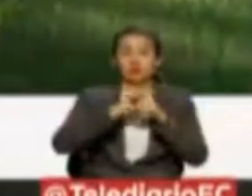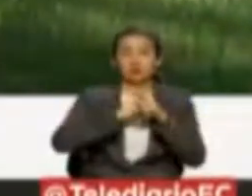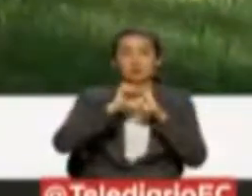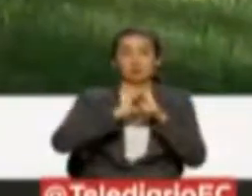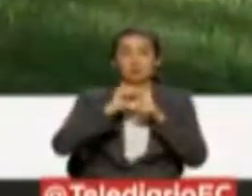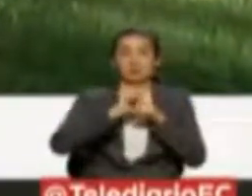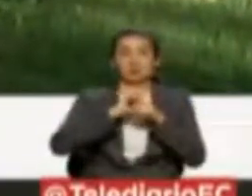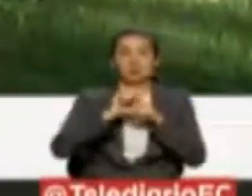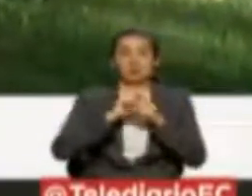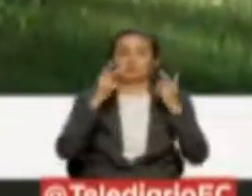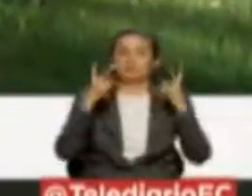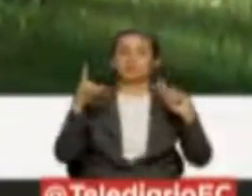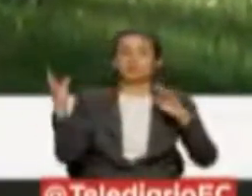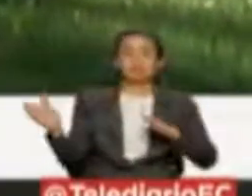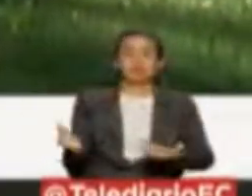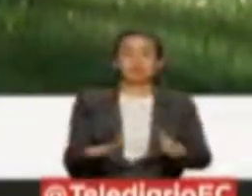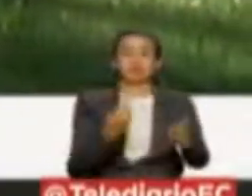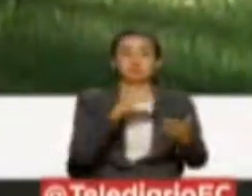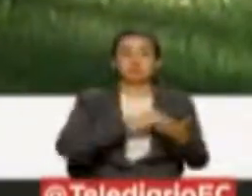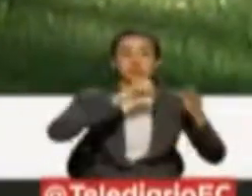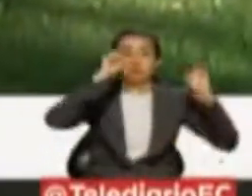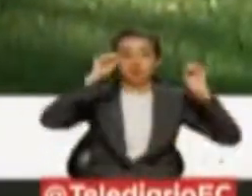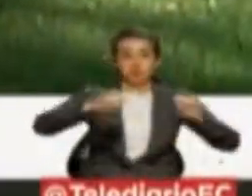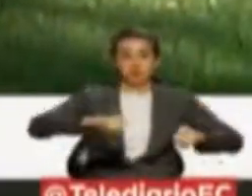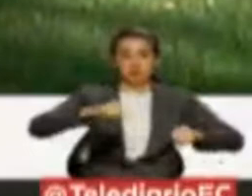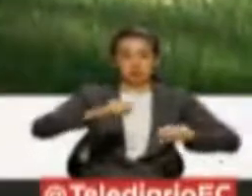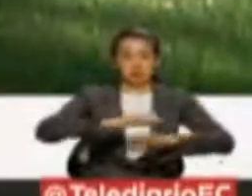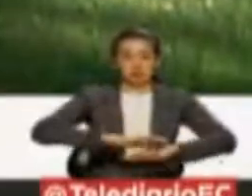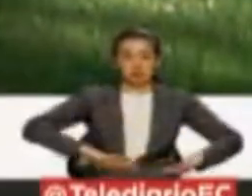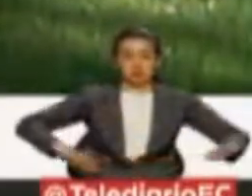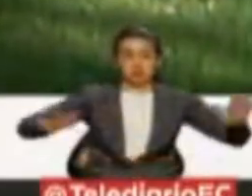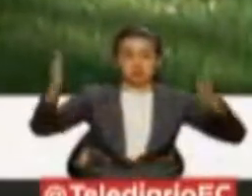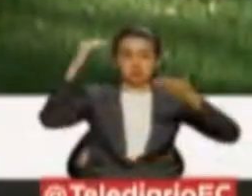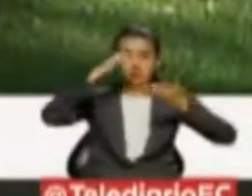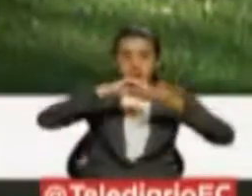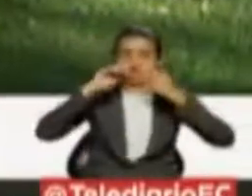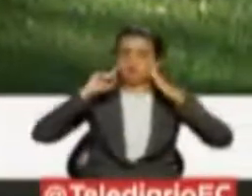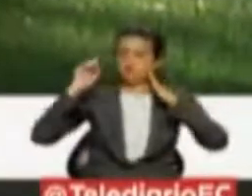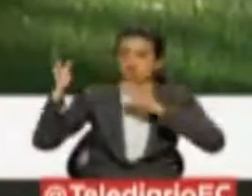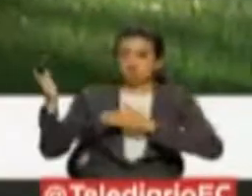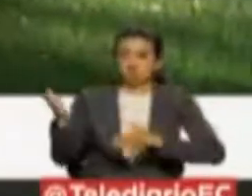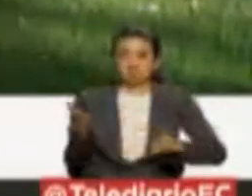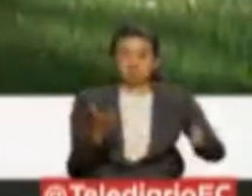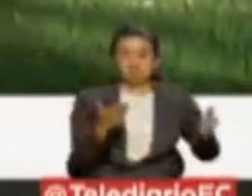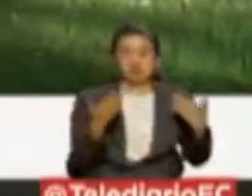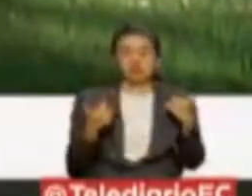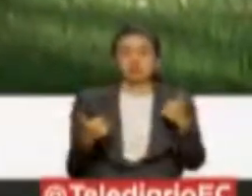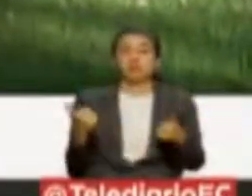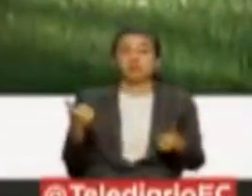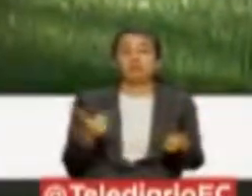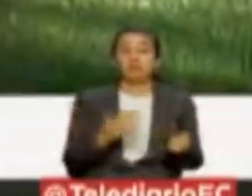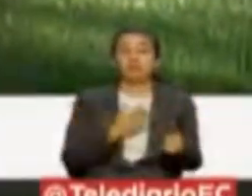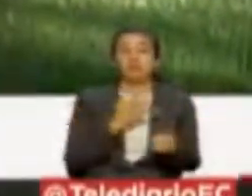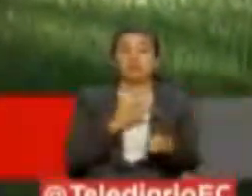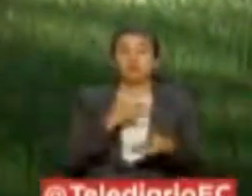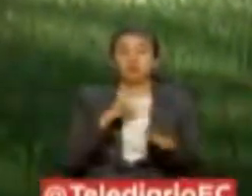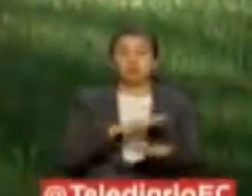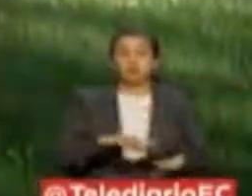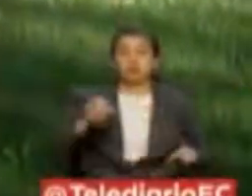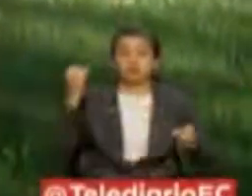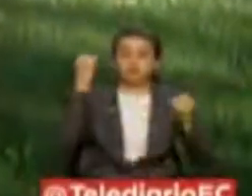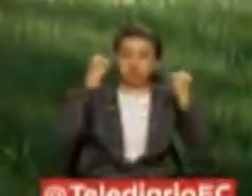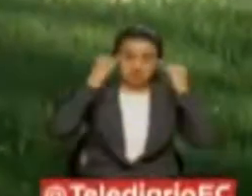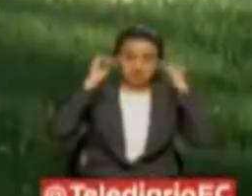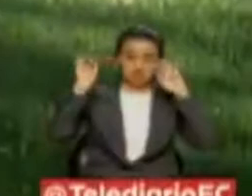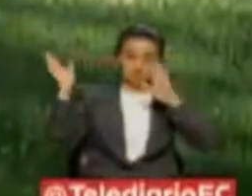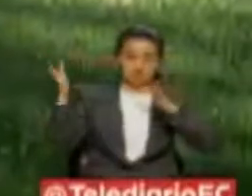pues calentando también un poquito para poder recrearnos y sobre todo sentir esta idea tan fundamental. El